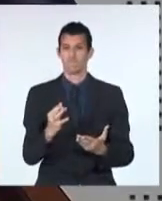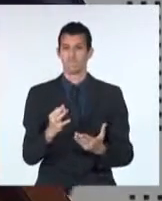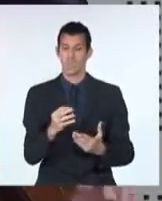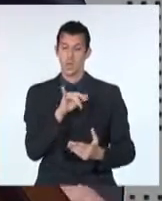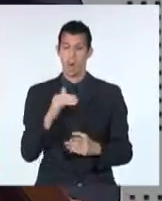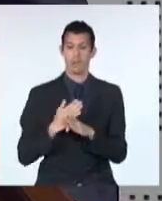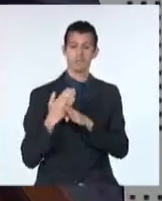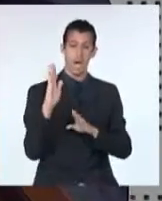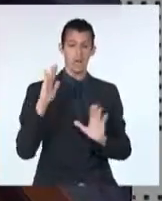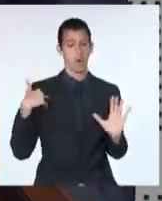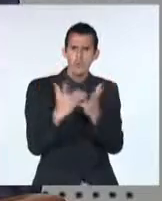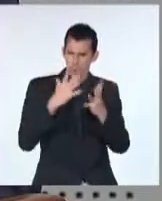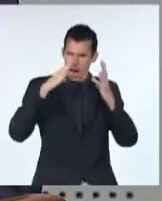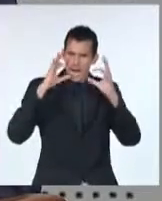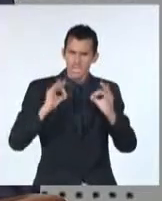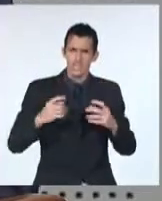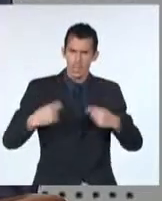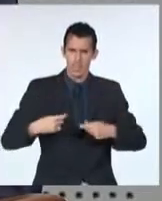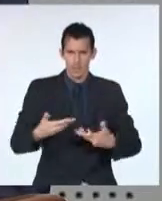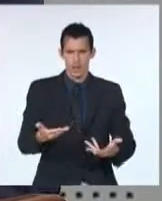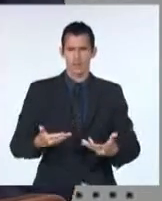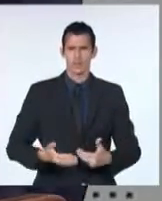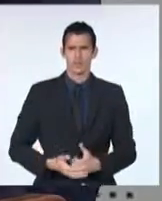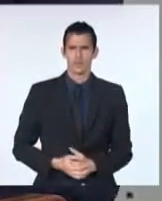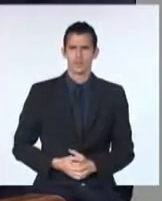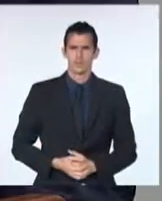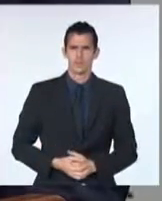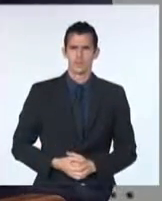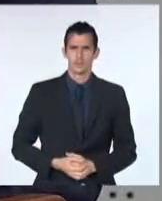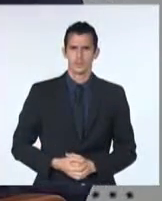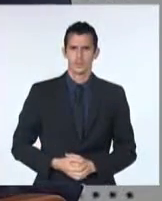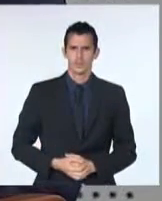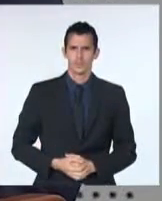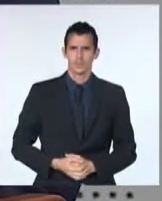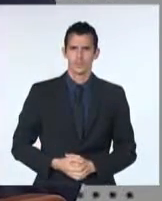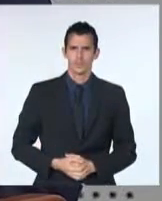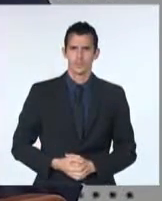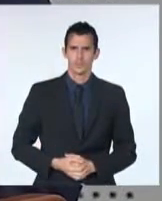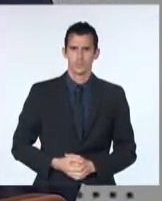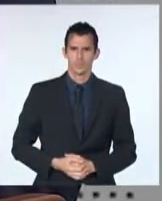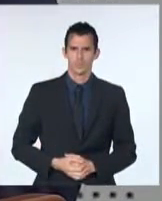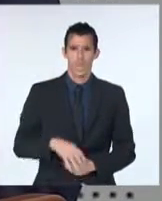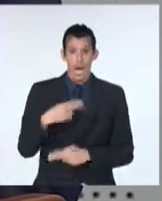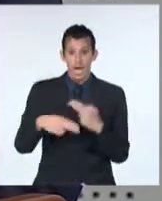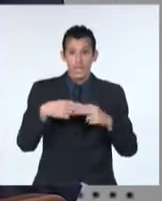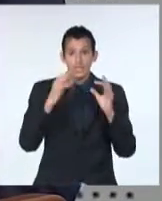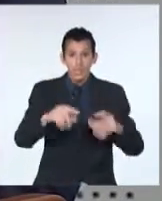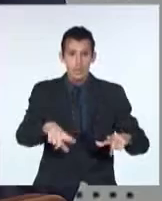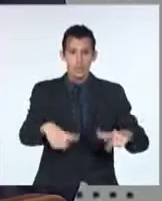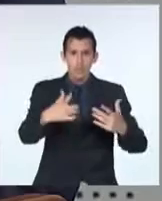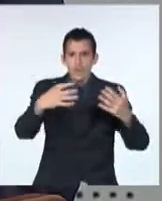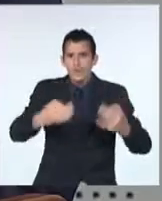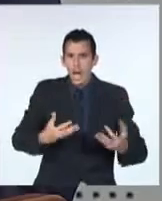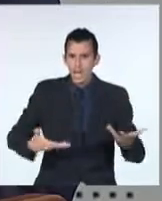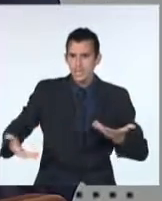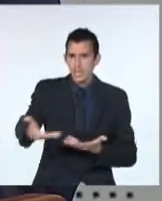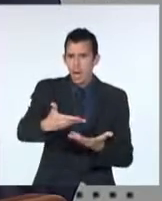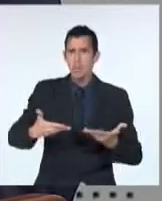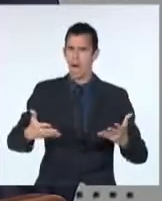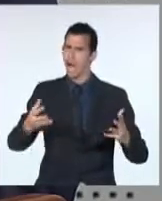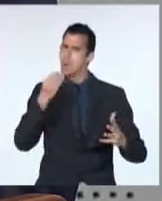par de décadas, con una capacidad extraordinaria para generar riqueza y bienestar que en condiciones de